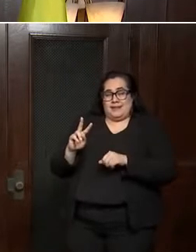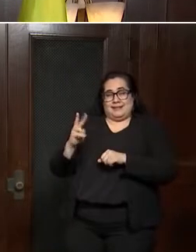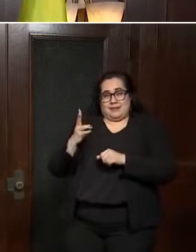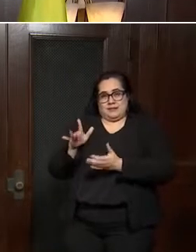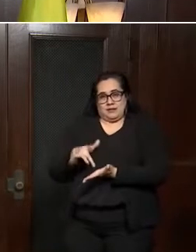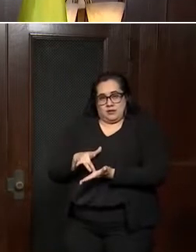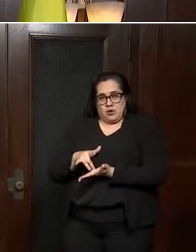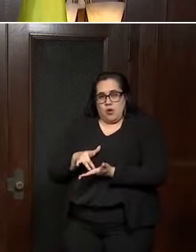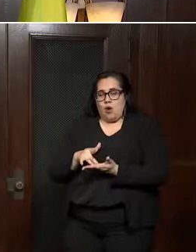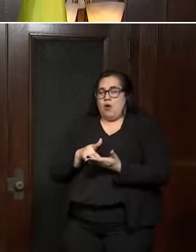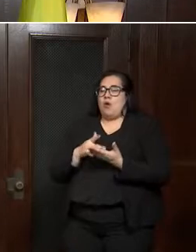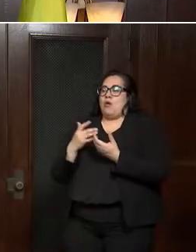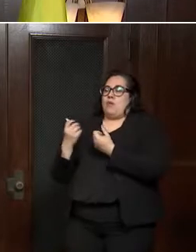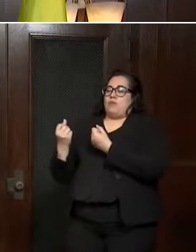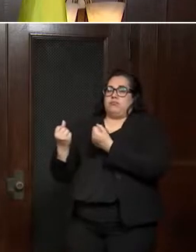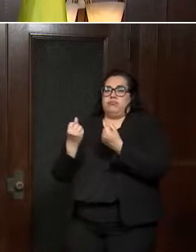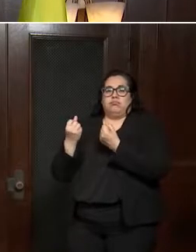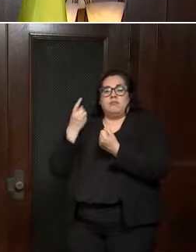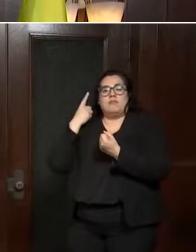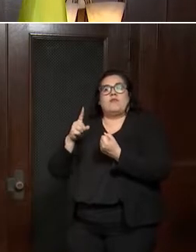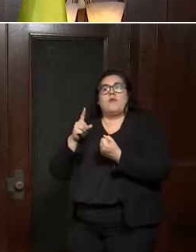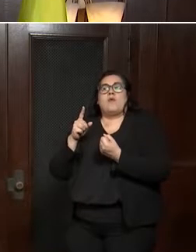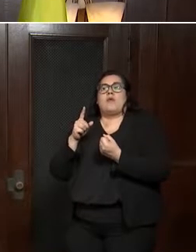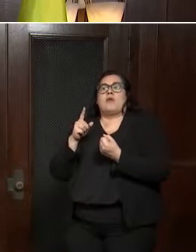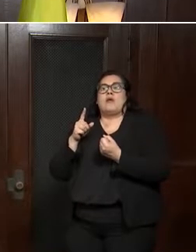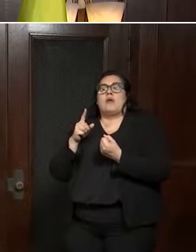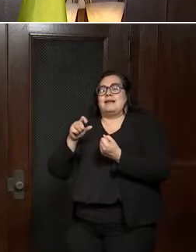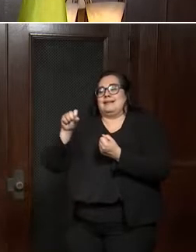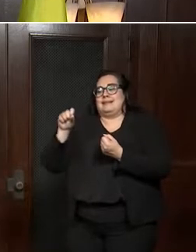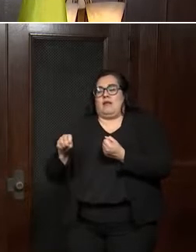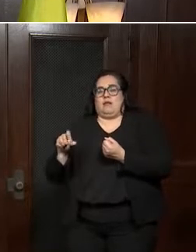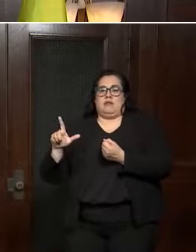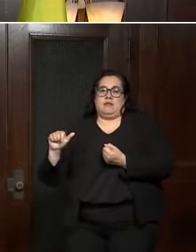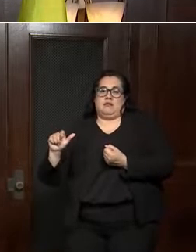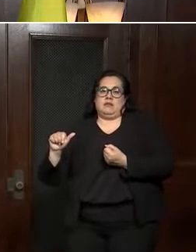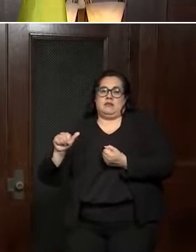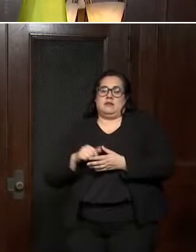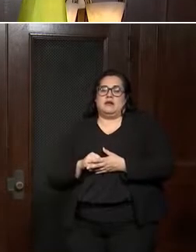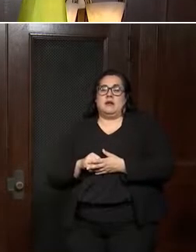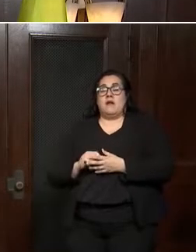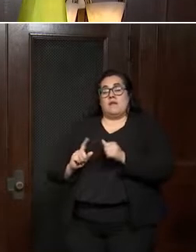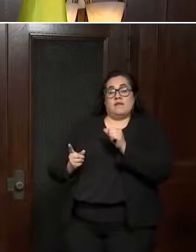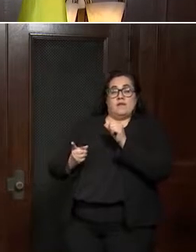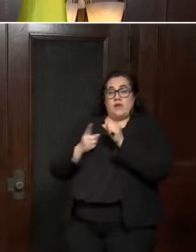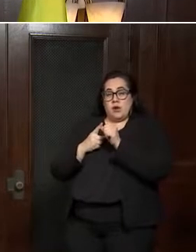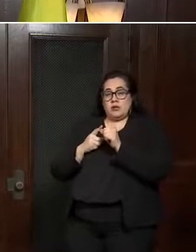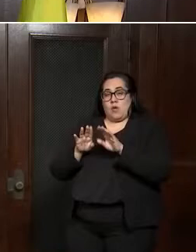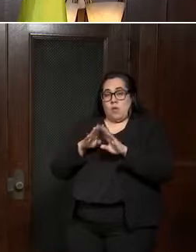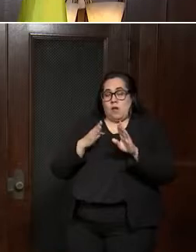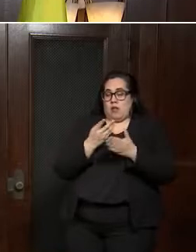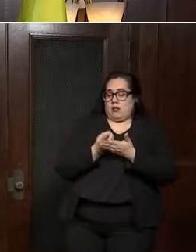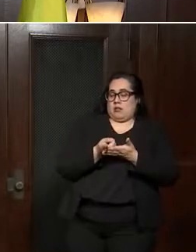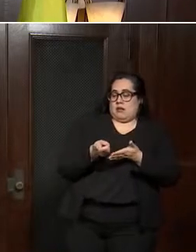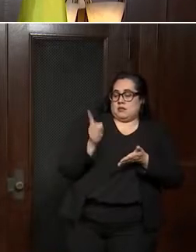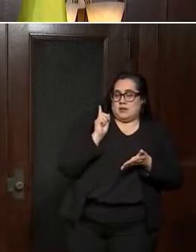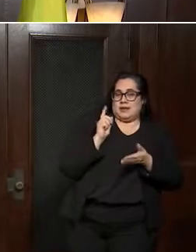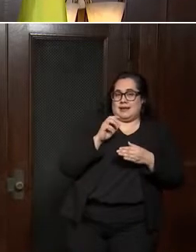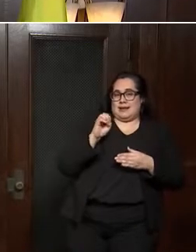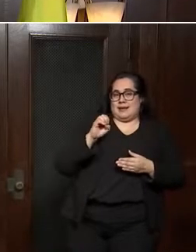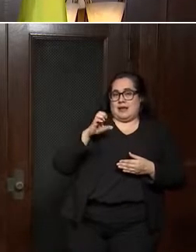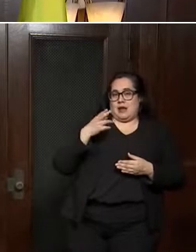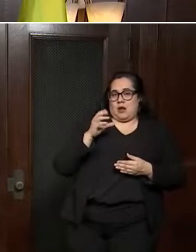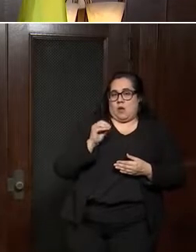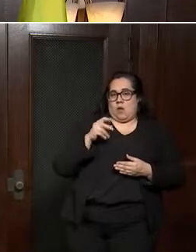centro ambulatorio para pruebas en el sur de Los Ángeles. El primero abrimos la semana pasada en Echo